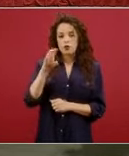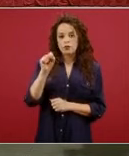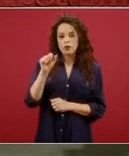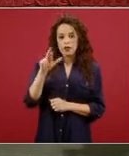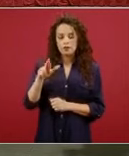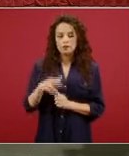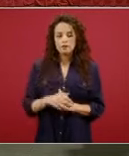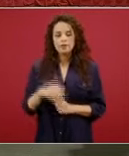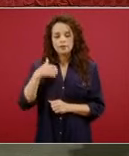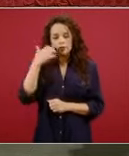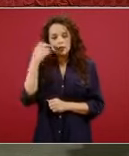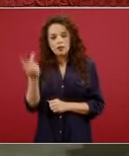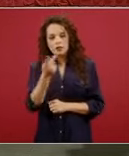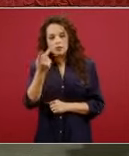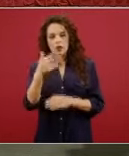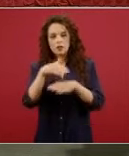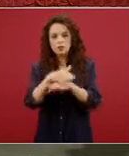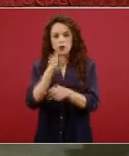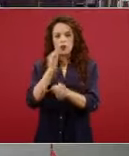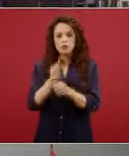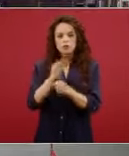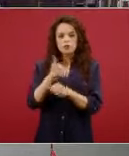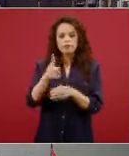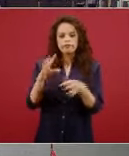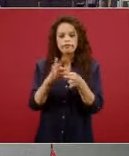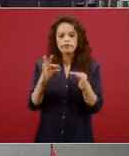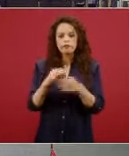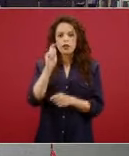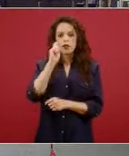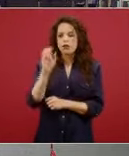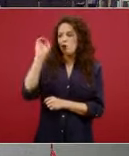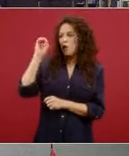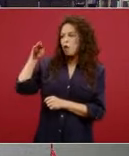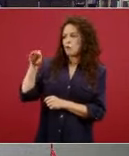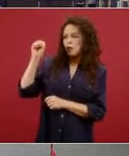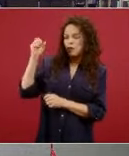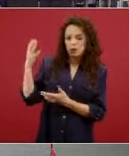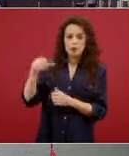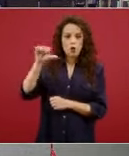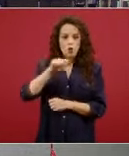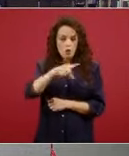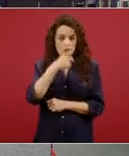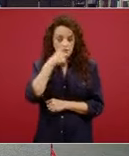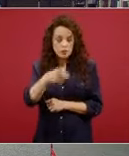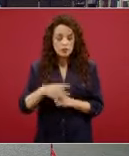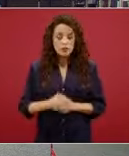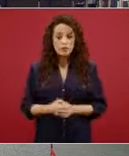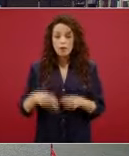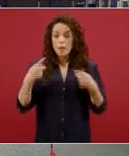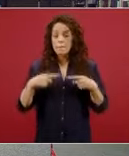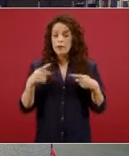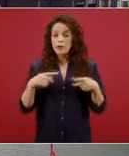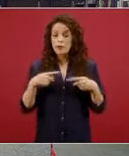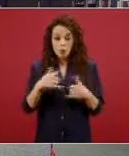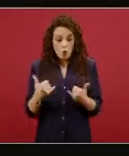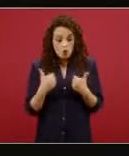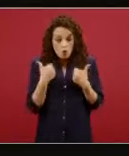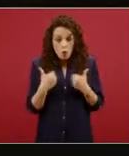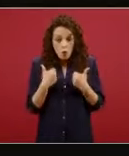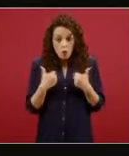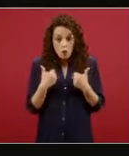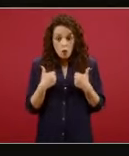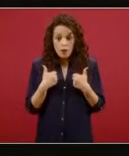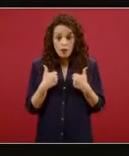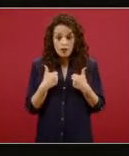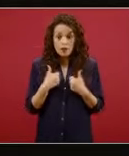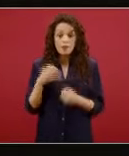Mi pregunta va referente a lo que estamos hablando sobre la Organización Mundial de la Salud. Mencionó el día de hoy que las personas que son jóvenes, en el caso de